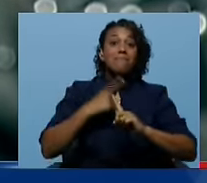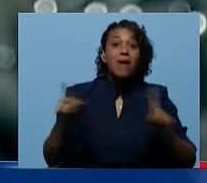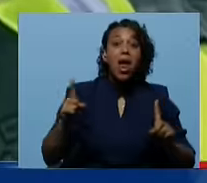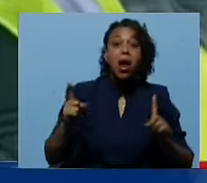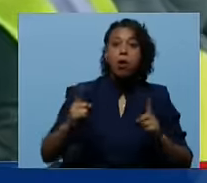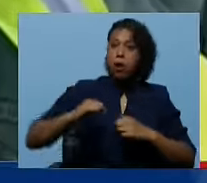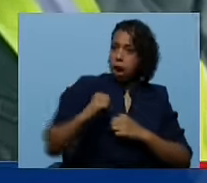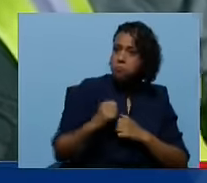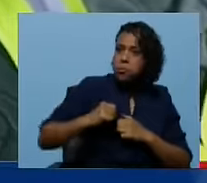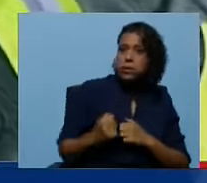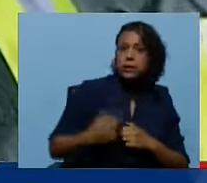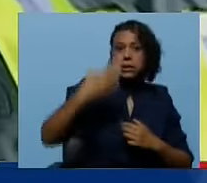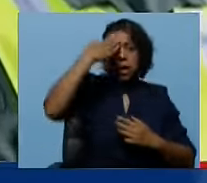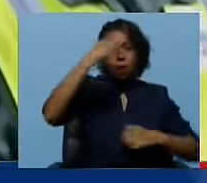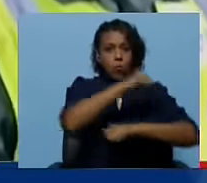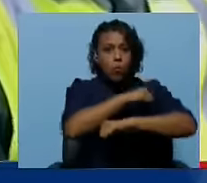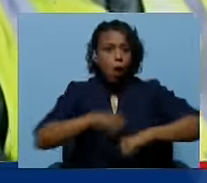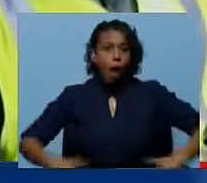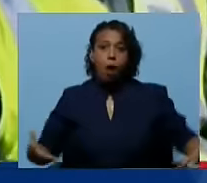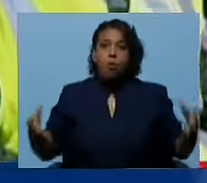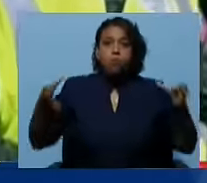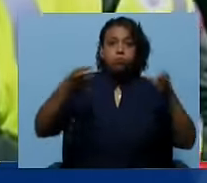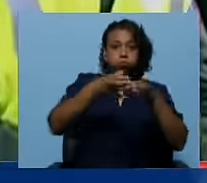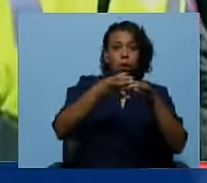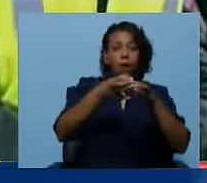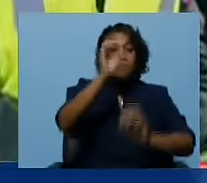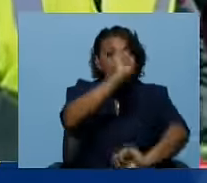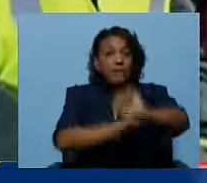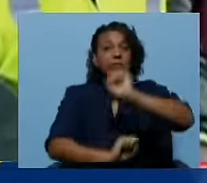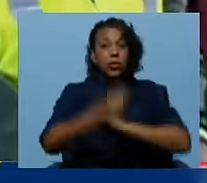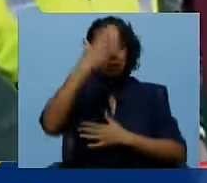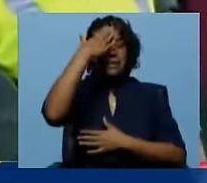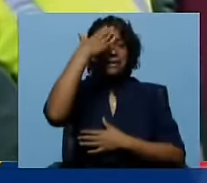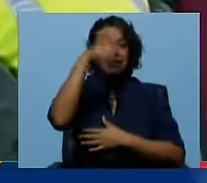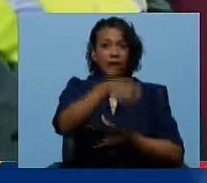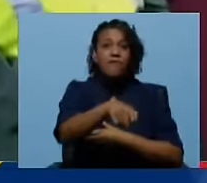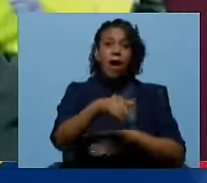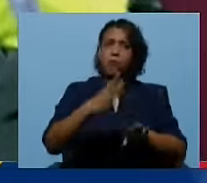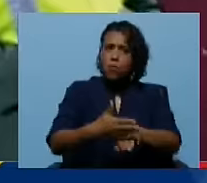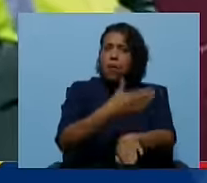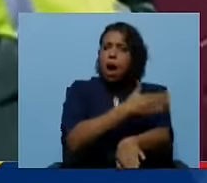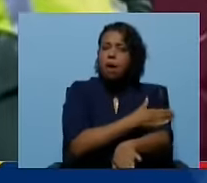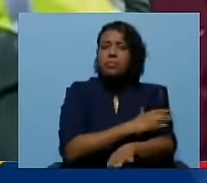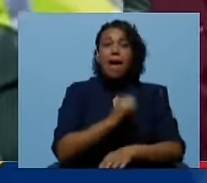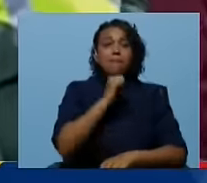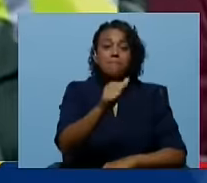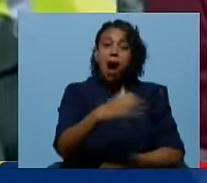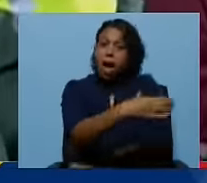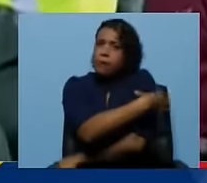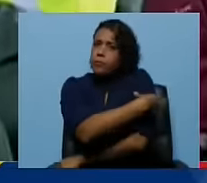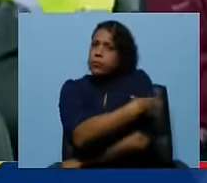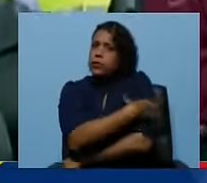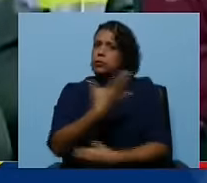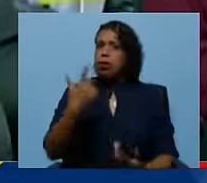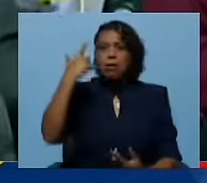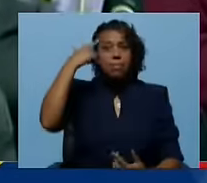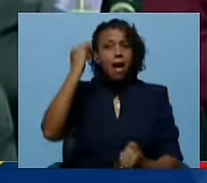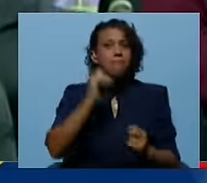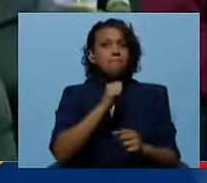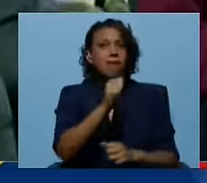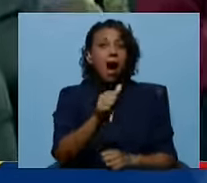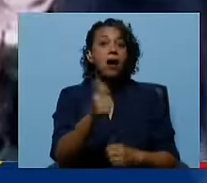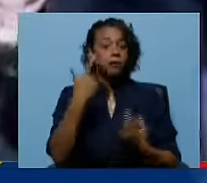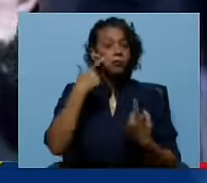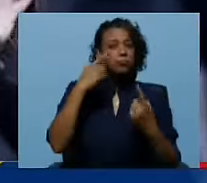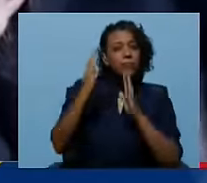junto a la policía salieron todos a la calle a ocupar su posición porque ya se sabía cuáles eran los planes imperiales. Y salieron y